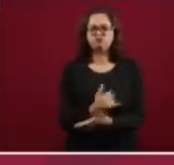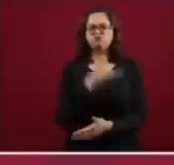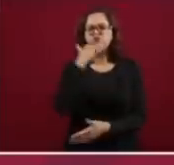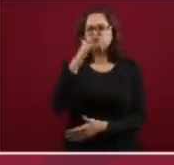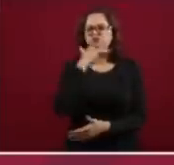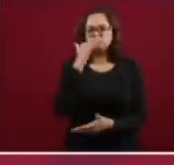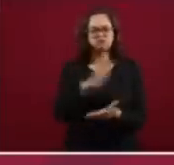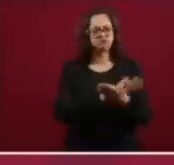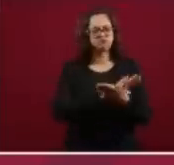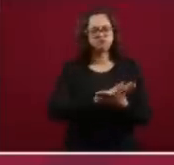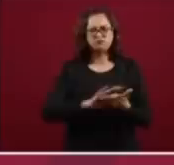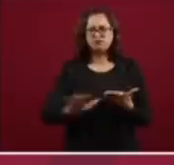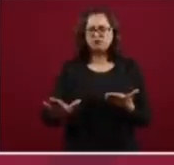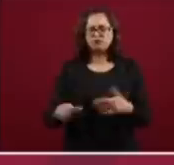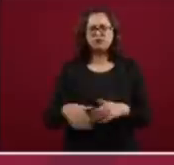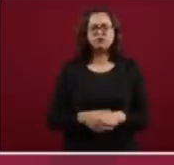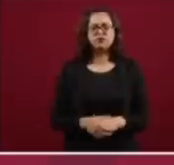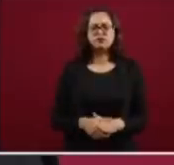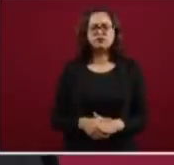con la corrupción